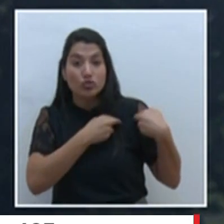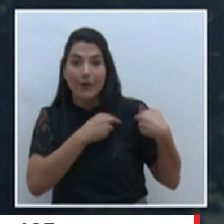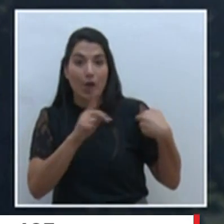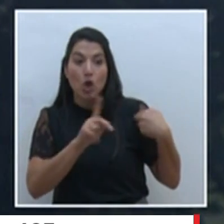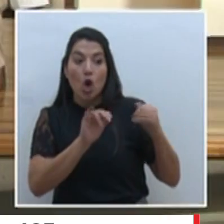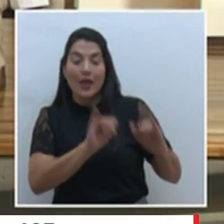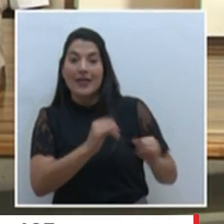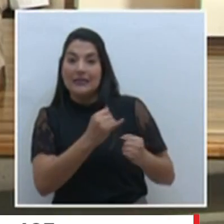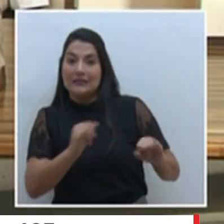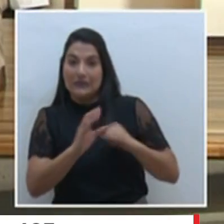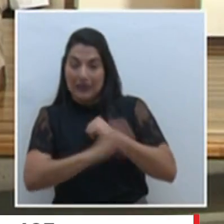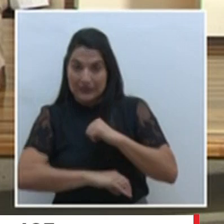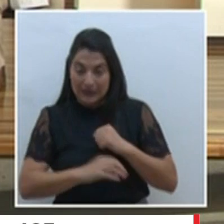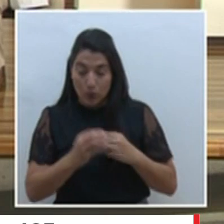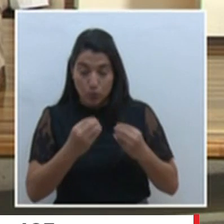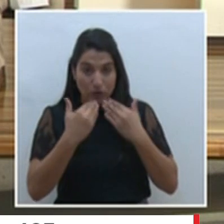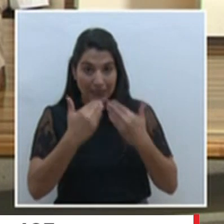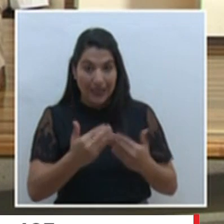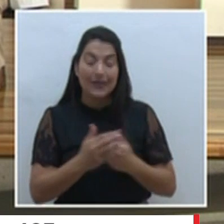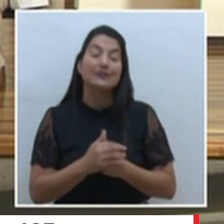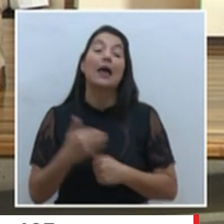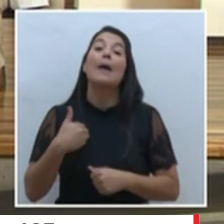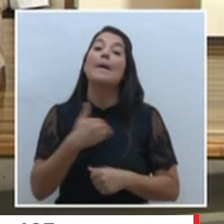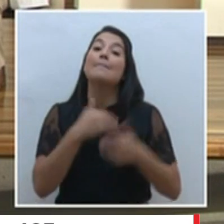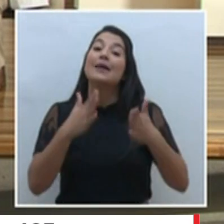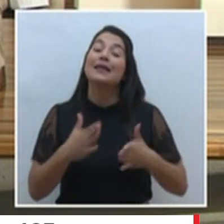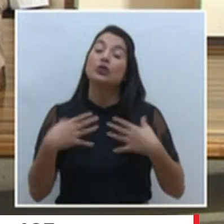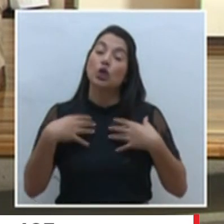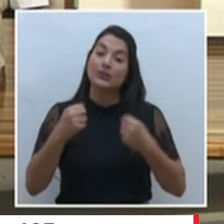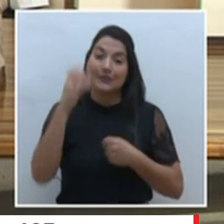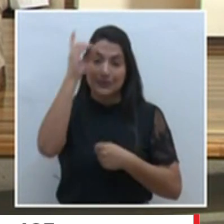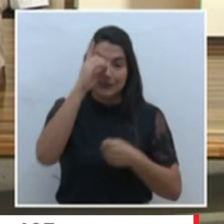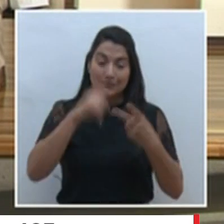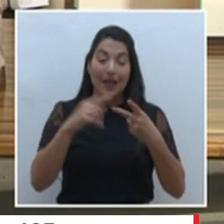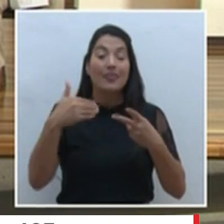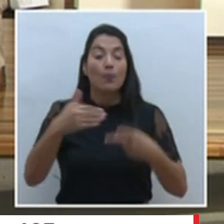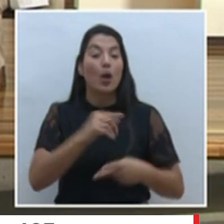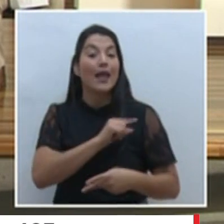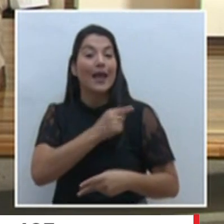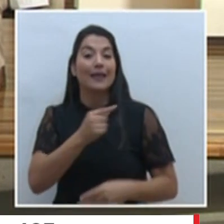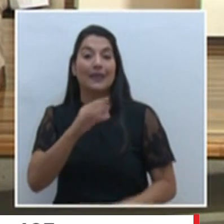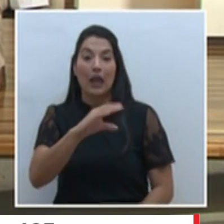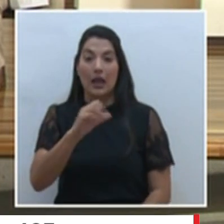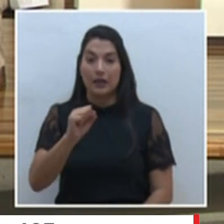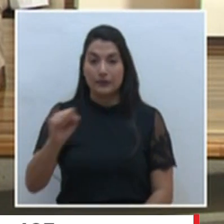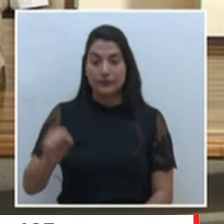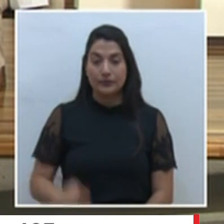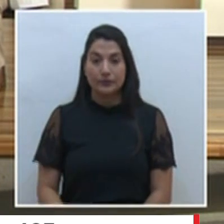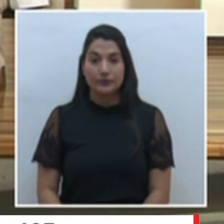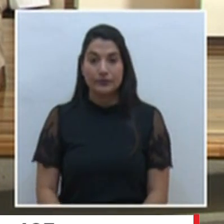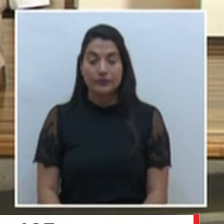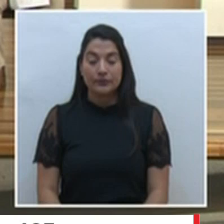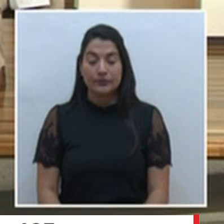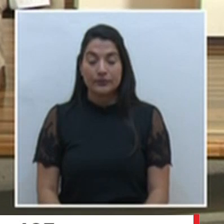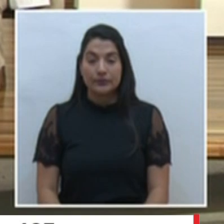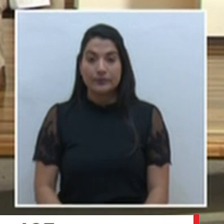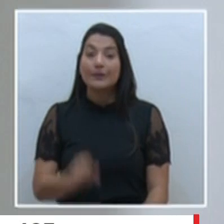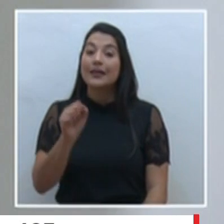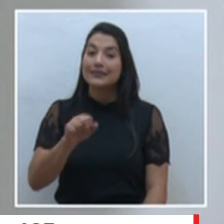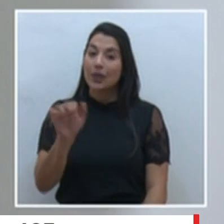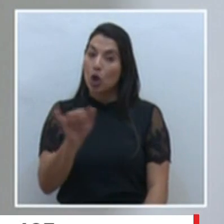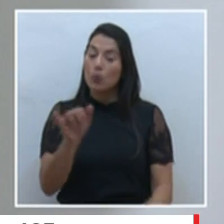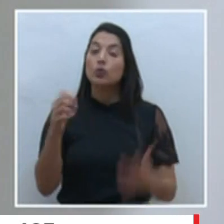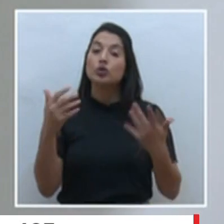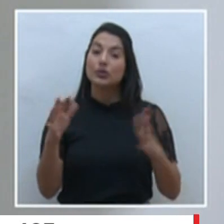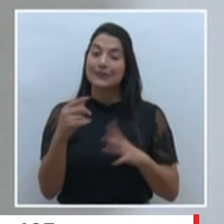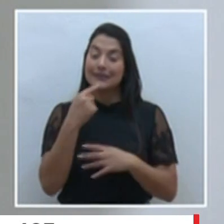gracias. Ministro de Salud, y de seguido el doctor Mario Ruiz, gerente médico de la Caja. Sí, como ya indicamos,